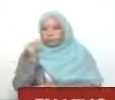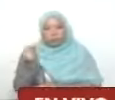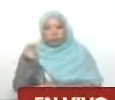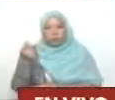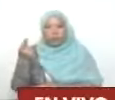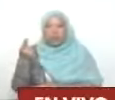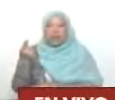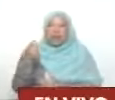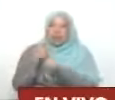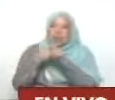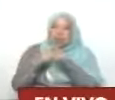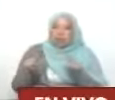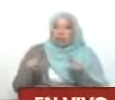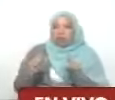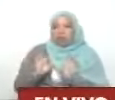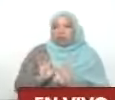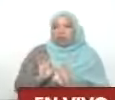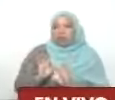campañas anteriores.